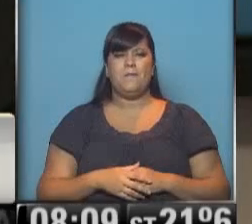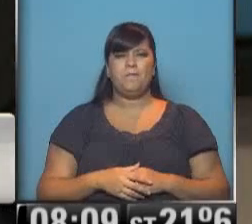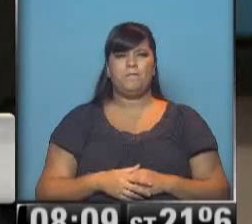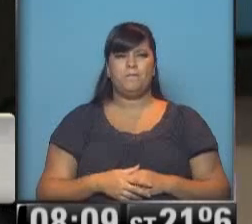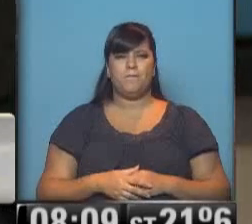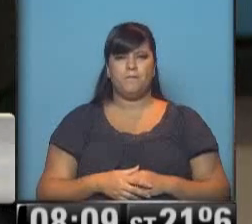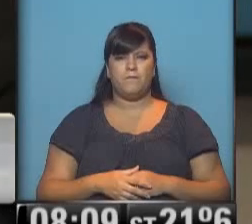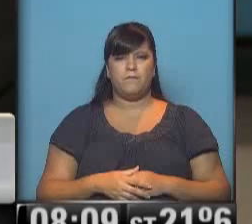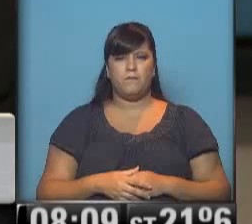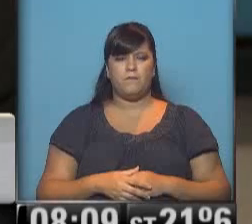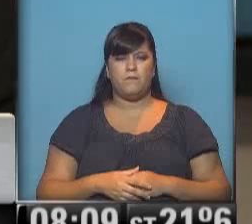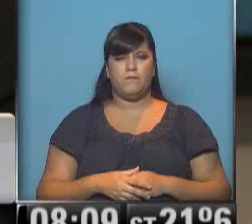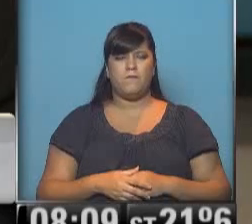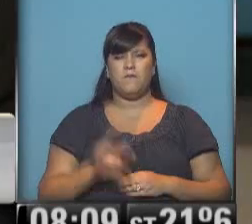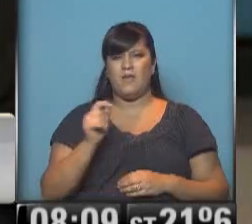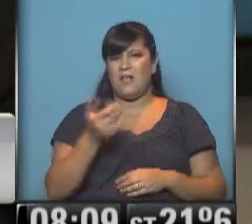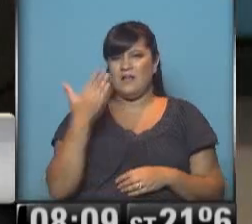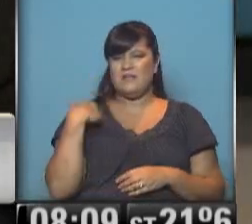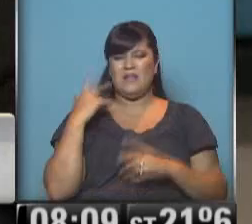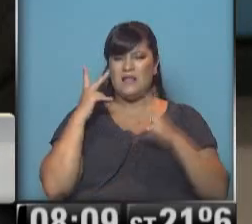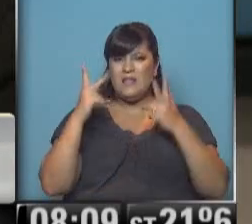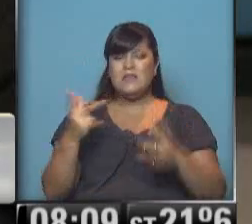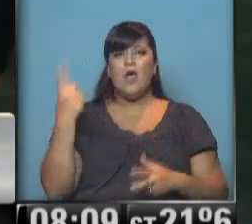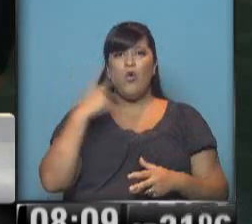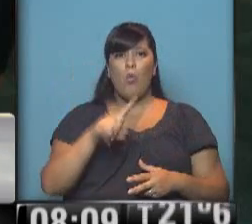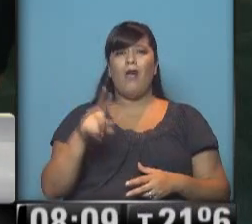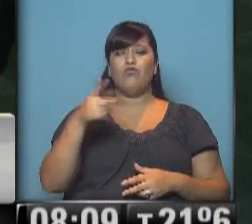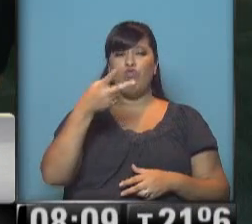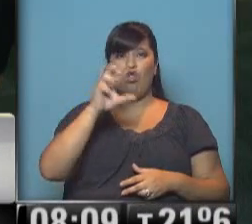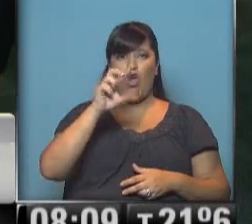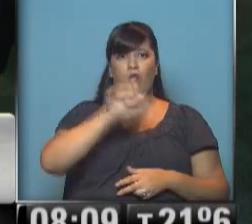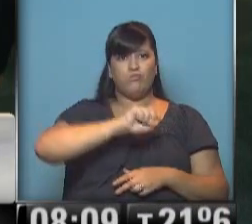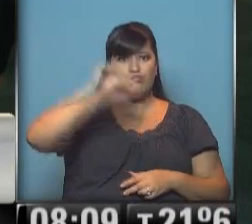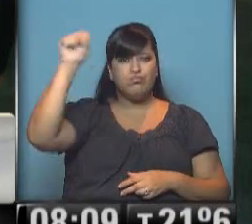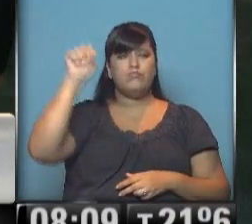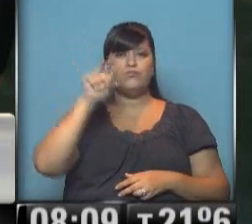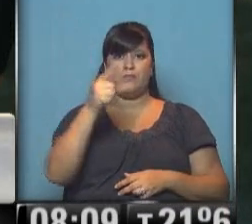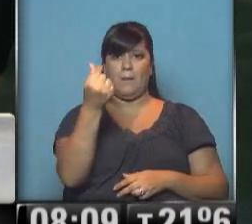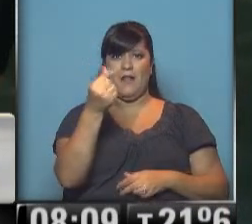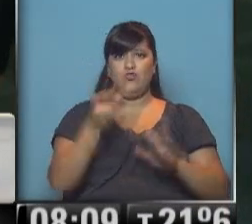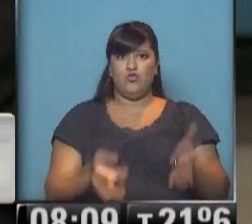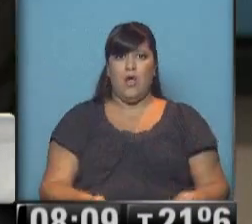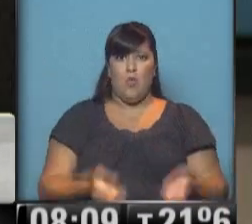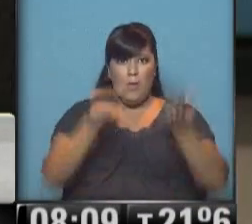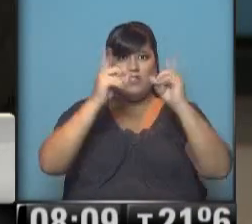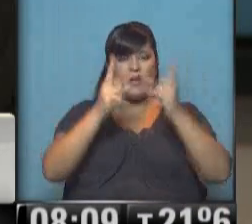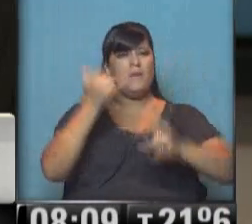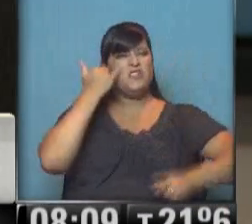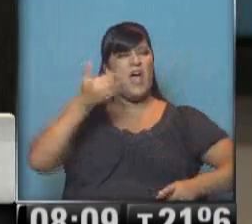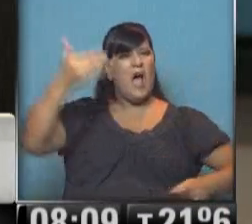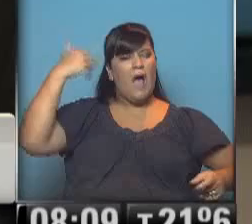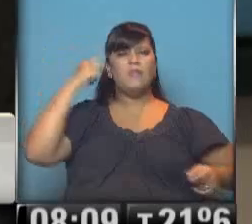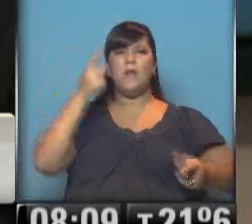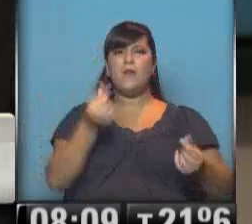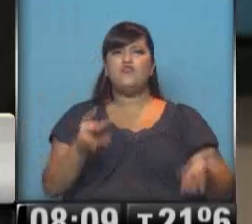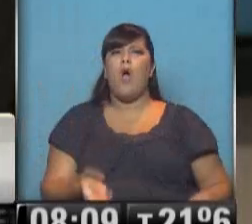así como recién te decía que cuando se produjo la devaluación no sólo hubo un aumento de precios sino que ya había habido un aumento de precios anterior por